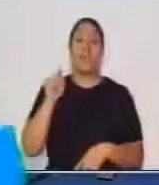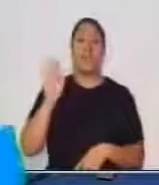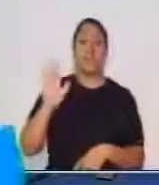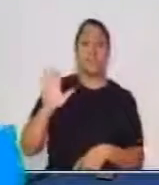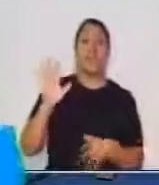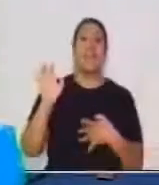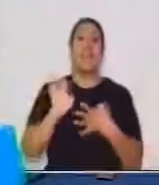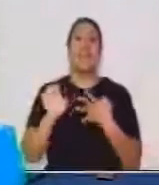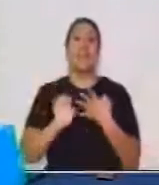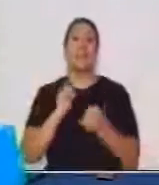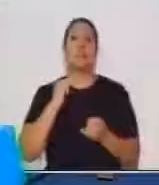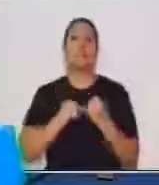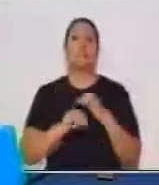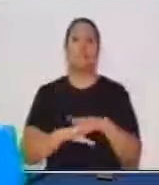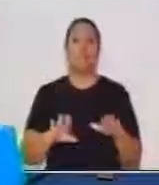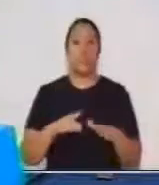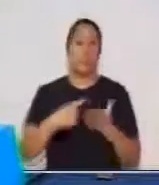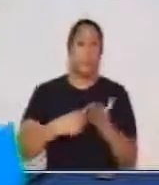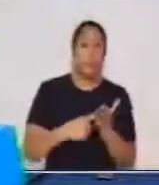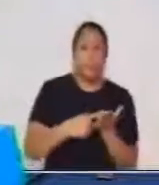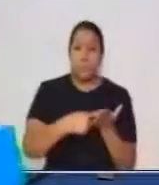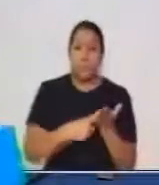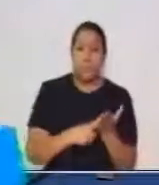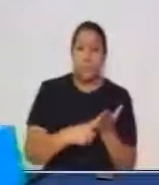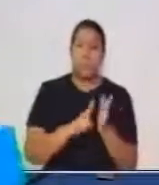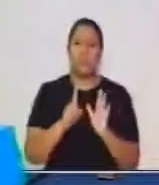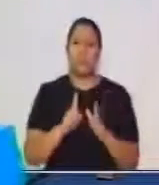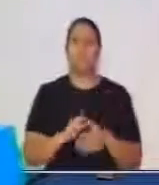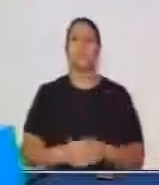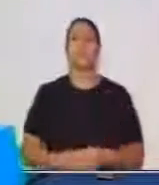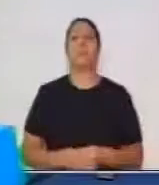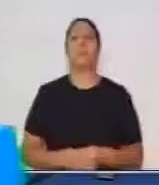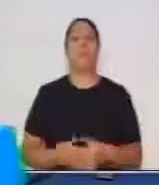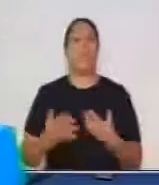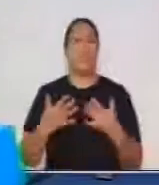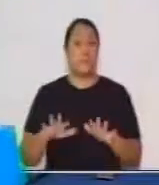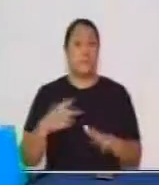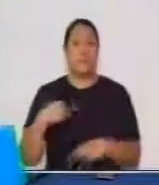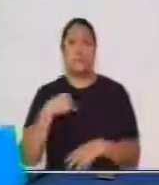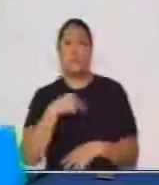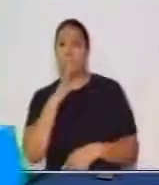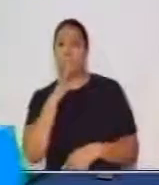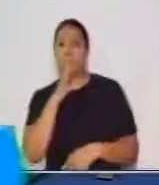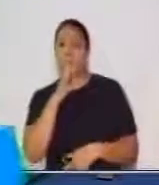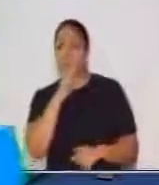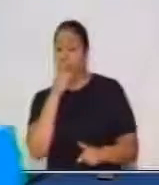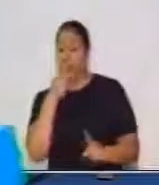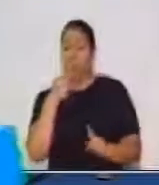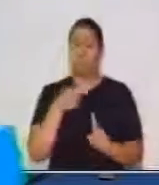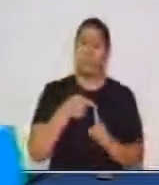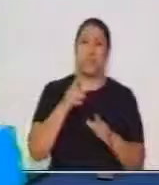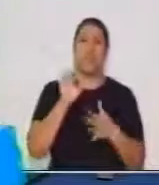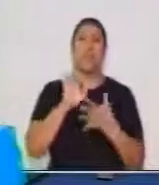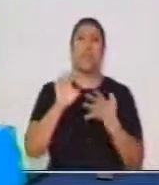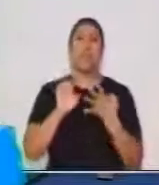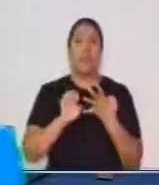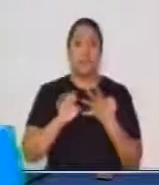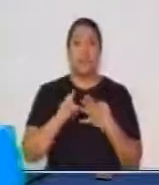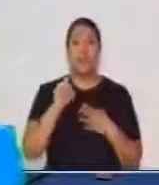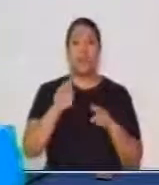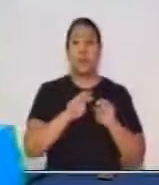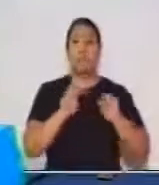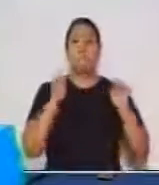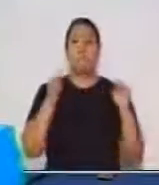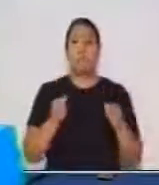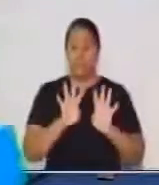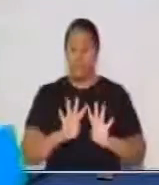finales de la discusión. Ya cuando hablamos específicamente de los elementos de una mesa